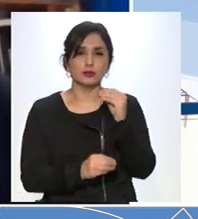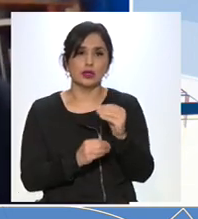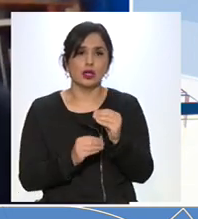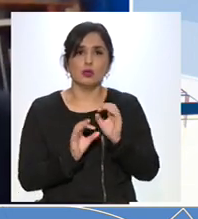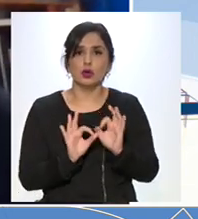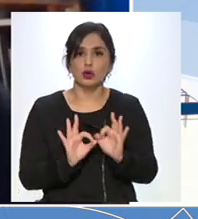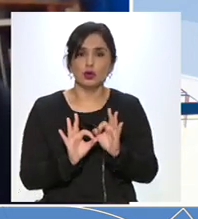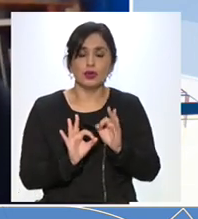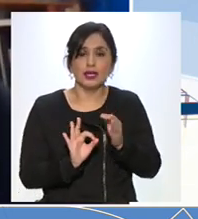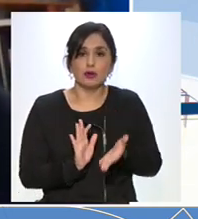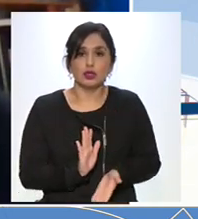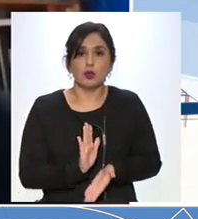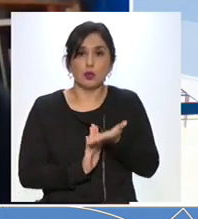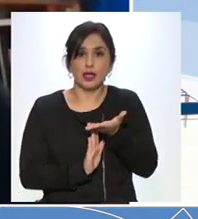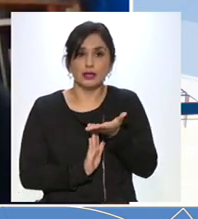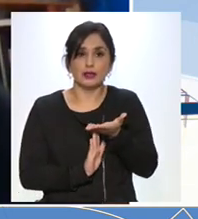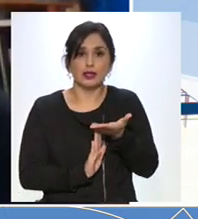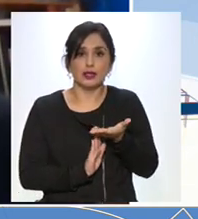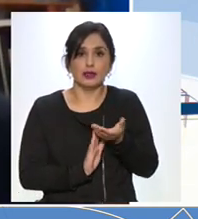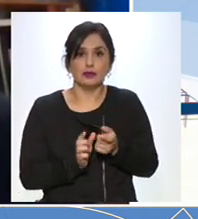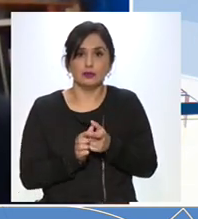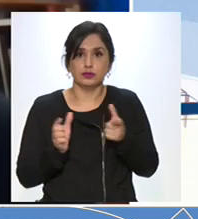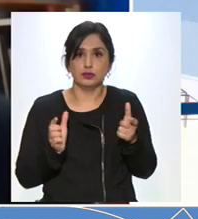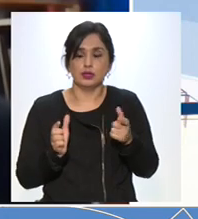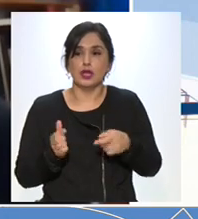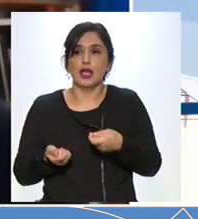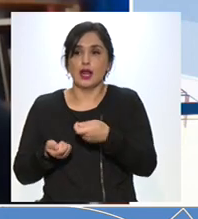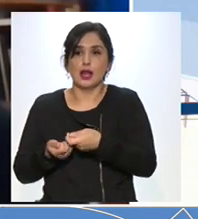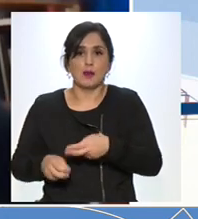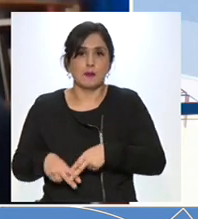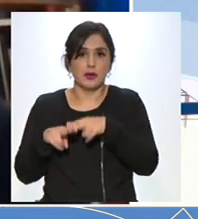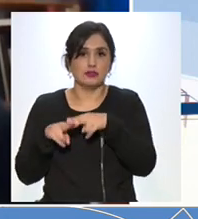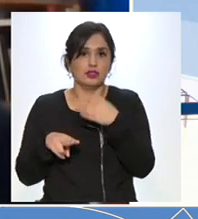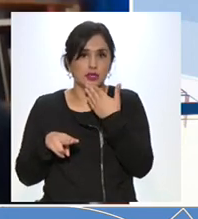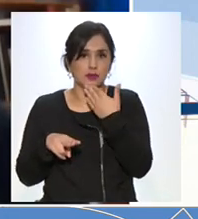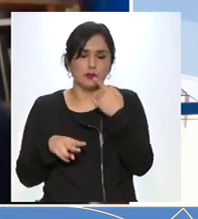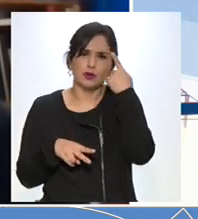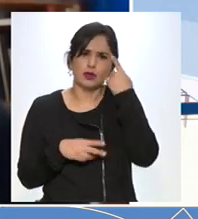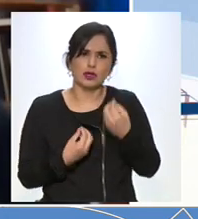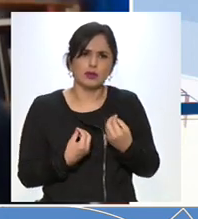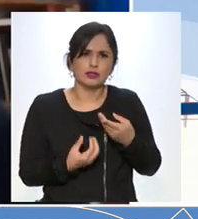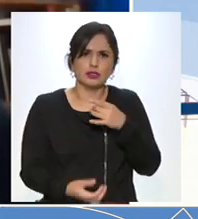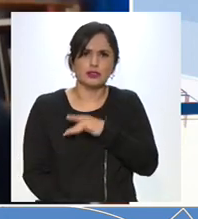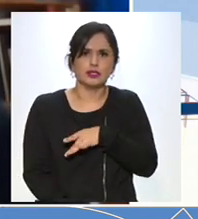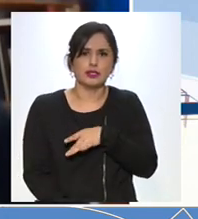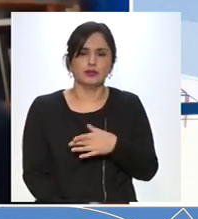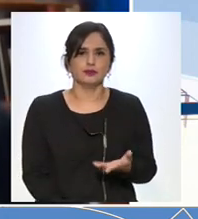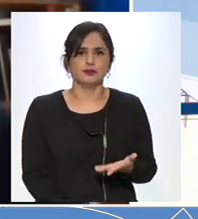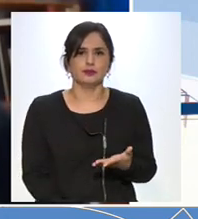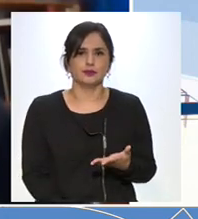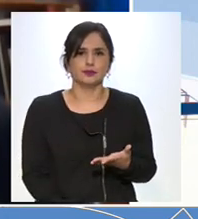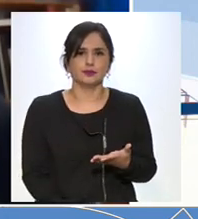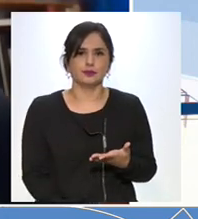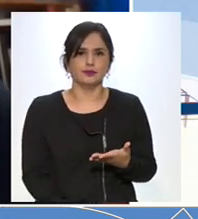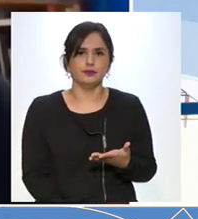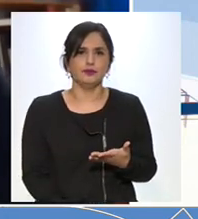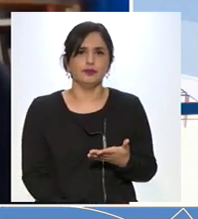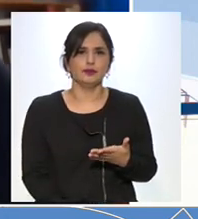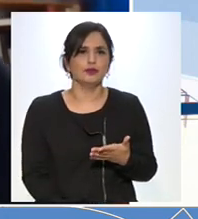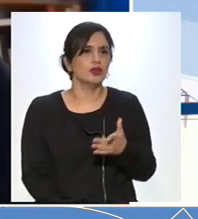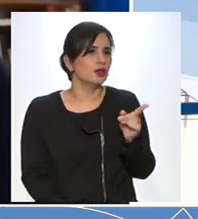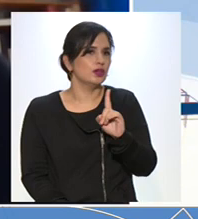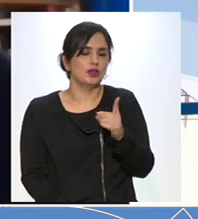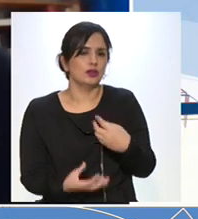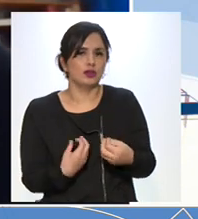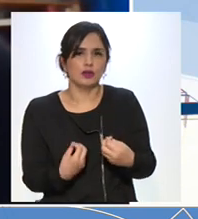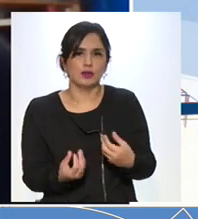normal es que cuando aumenta la demanda, aumenta el crecimiento, aumenta la inversión. Pero aquí, ¿qué ha pasado en Chile? Le preguntaría al banco, que no, eso no ha